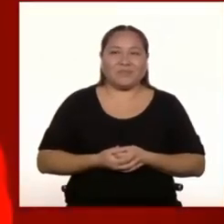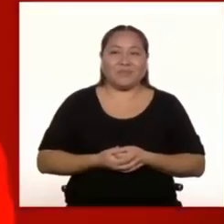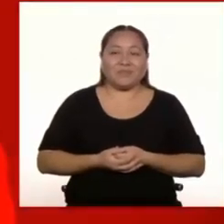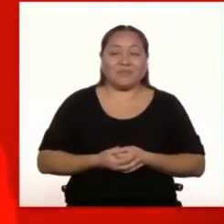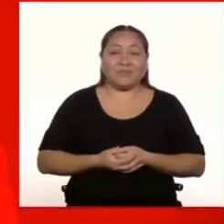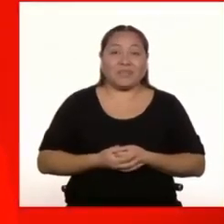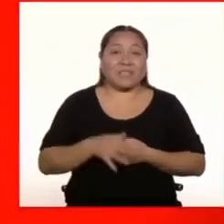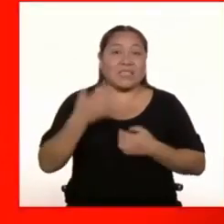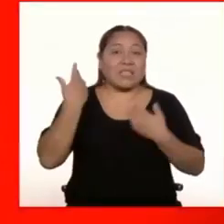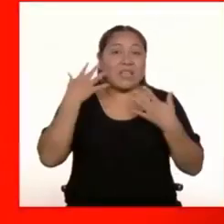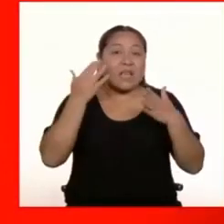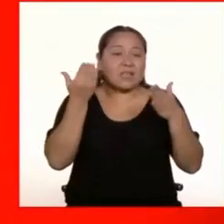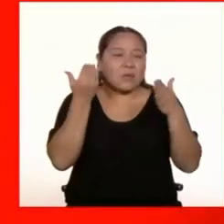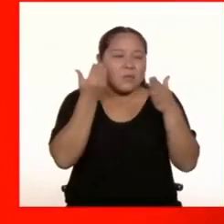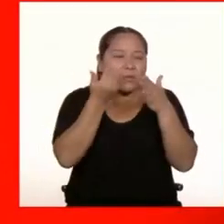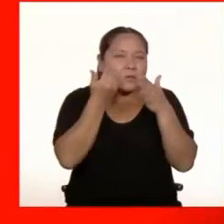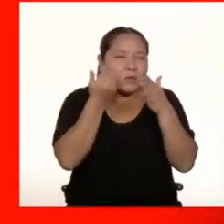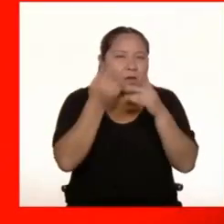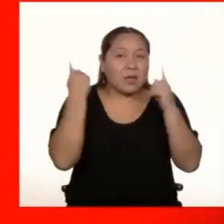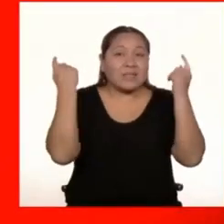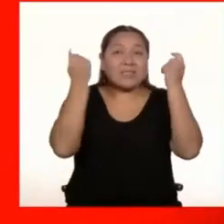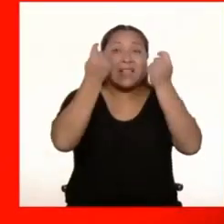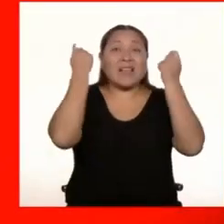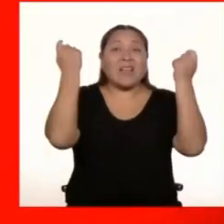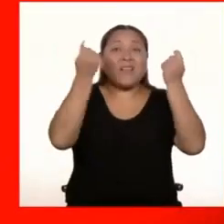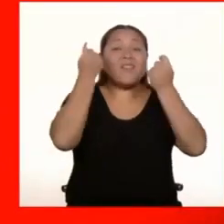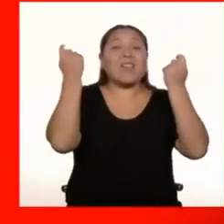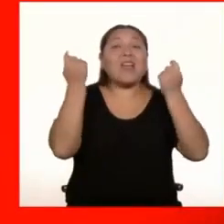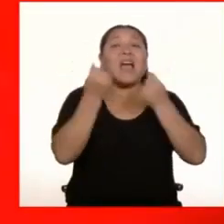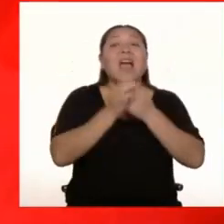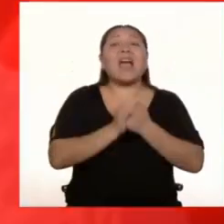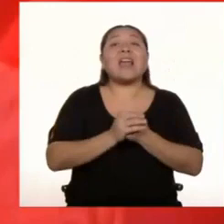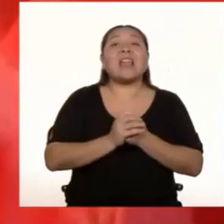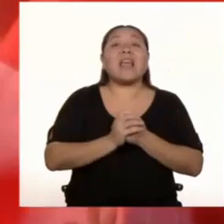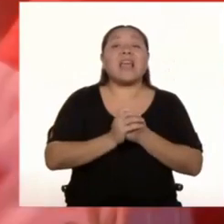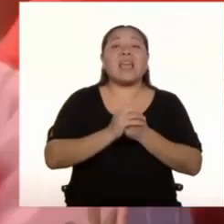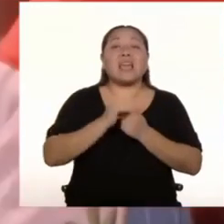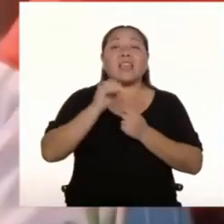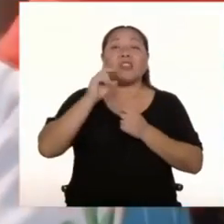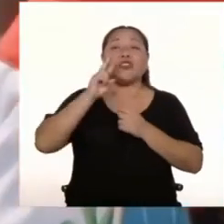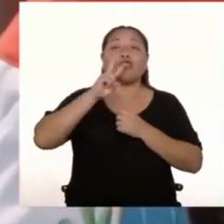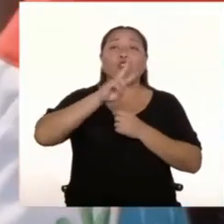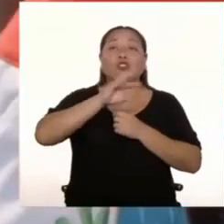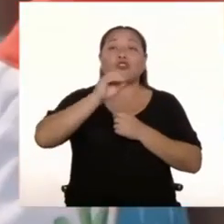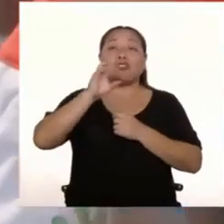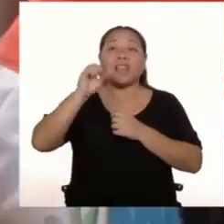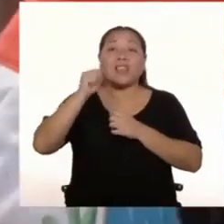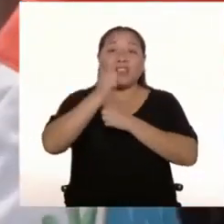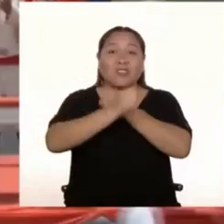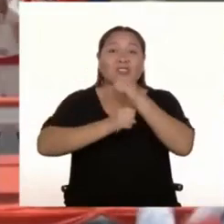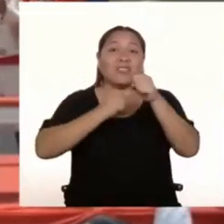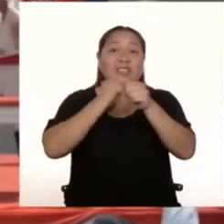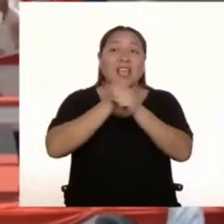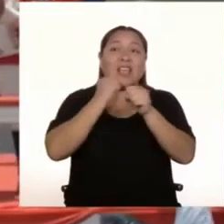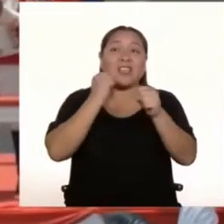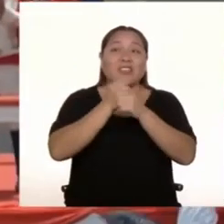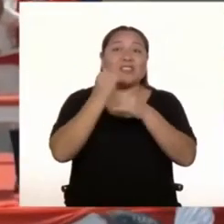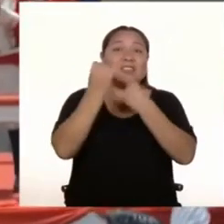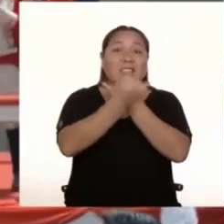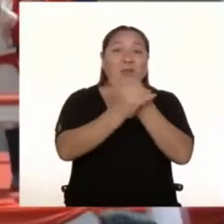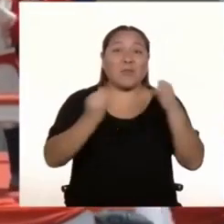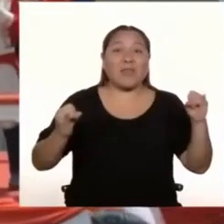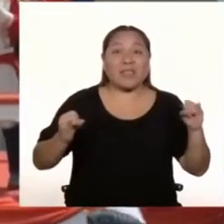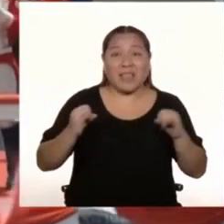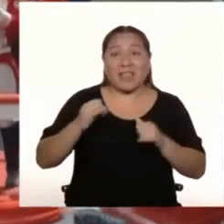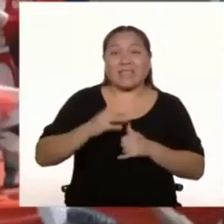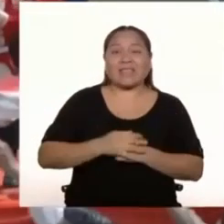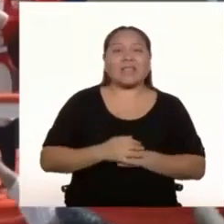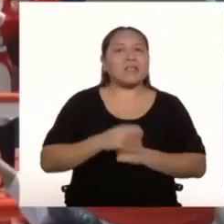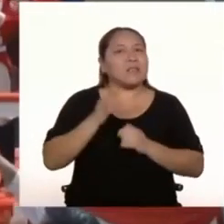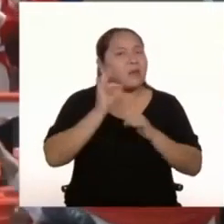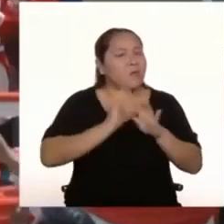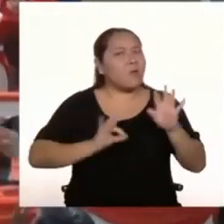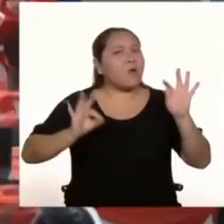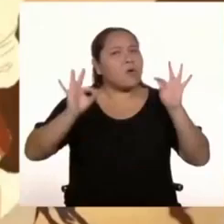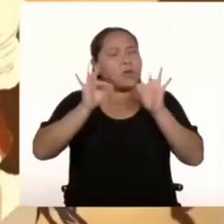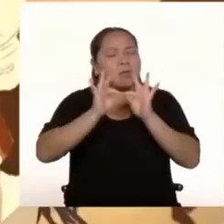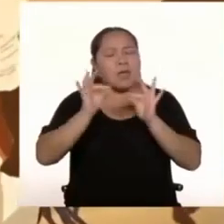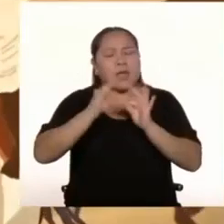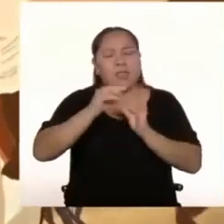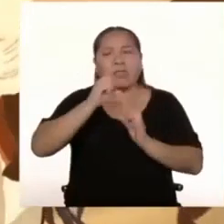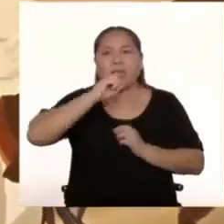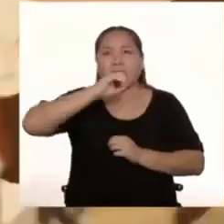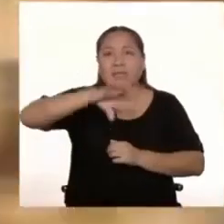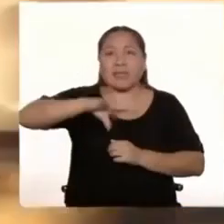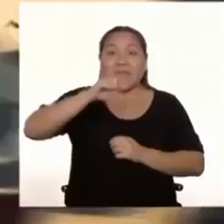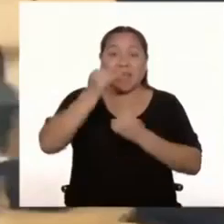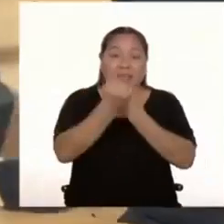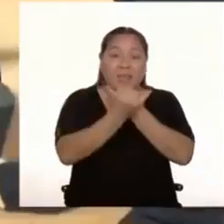Nos acercamos a celebrar el bicentenario de nuestra independencia. Y es importante resaltar que la independencia peruana fue